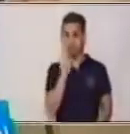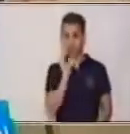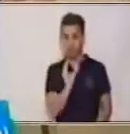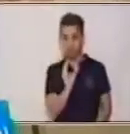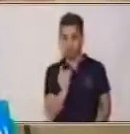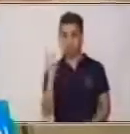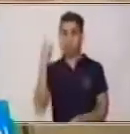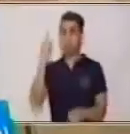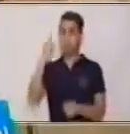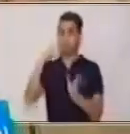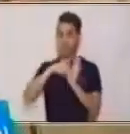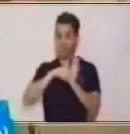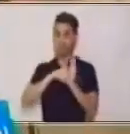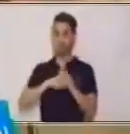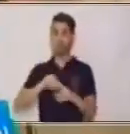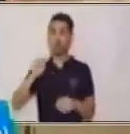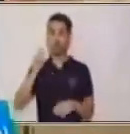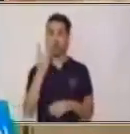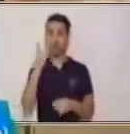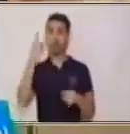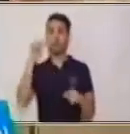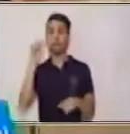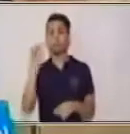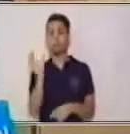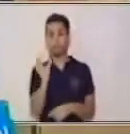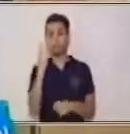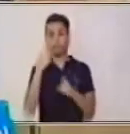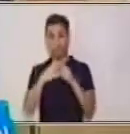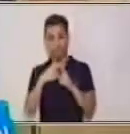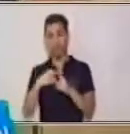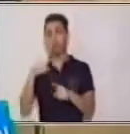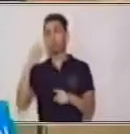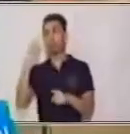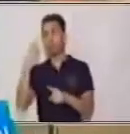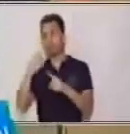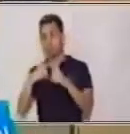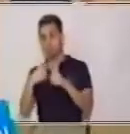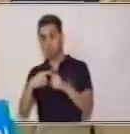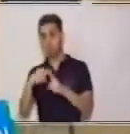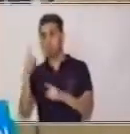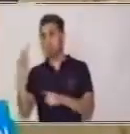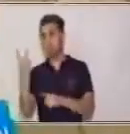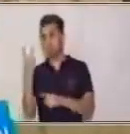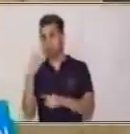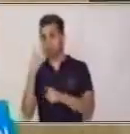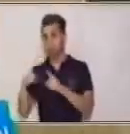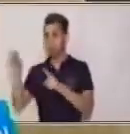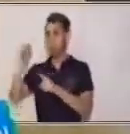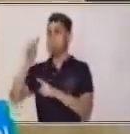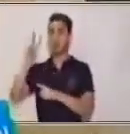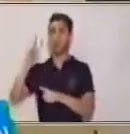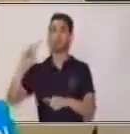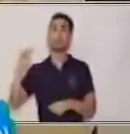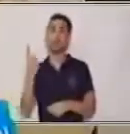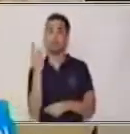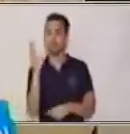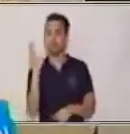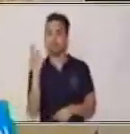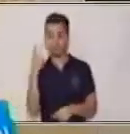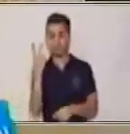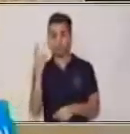doble del primero por el segundo más el cuadrado del segundo. Mire, y lo aplicamos en este